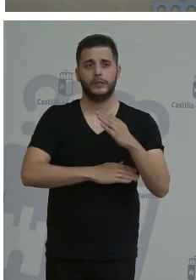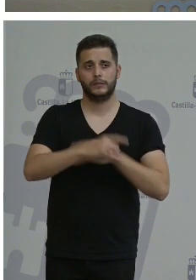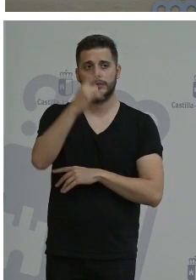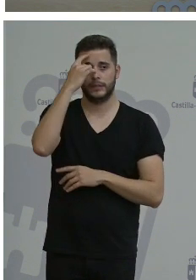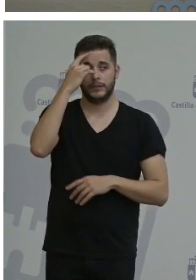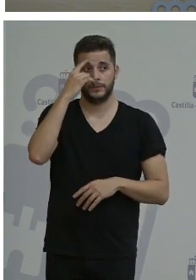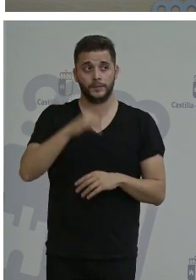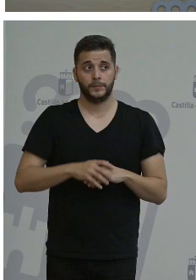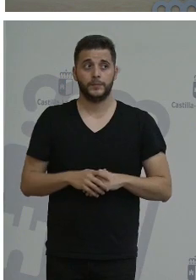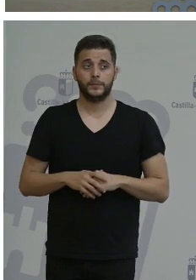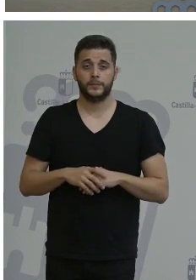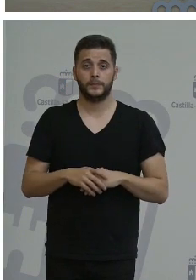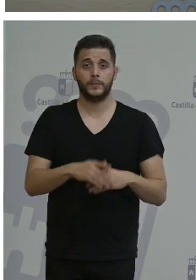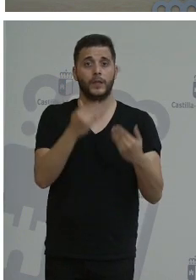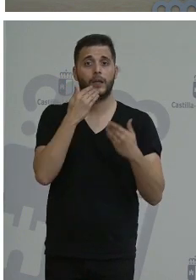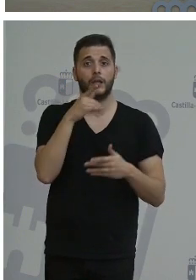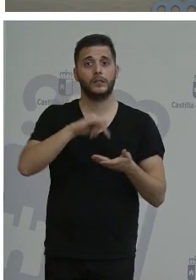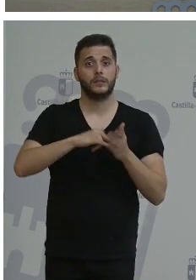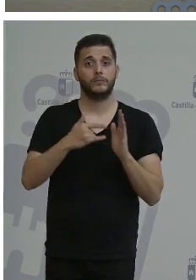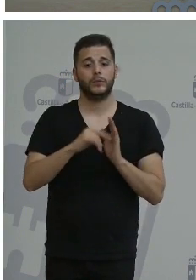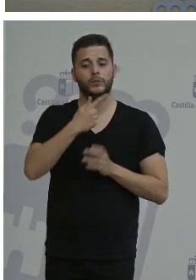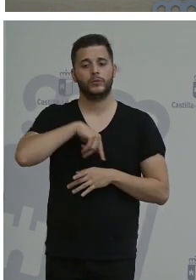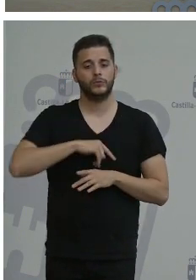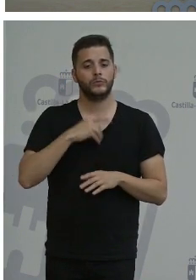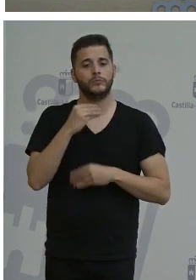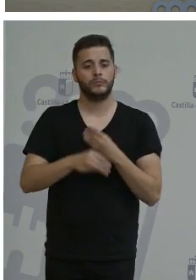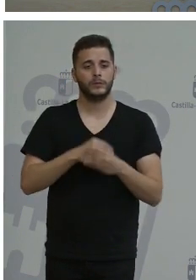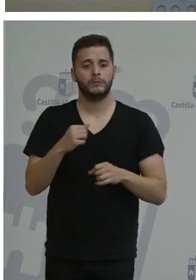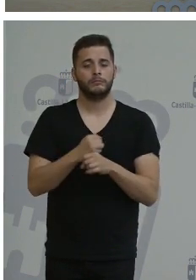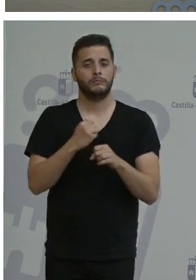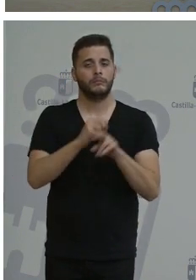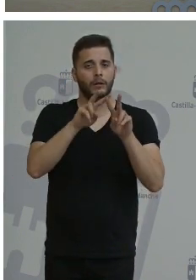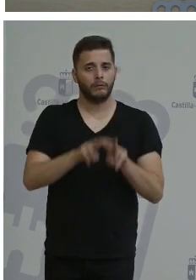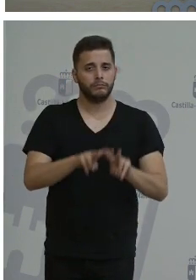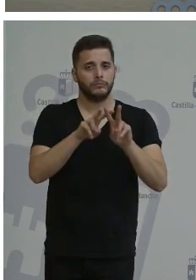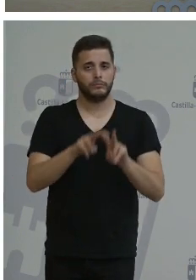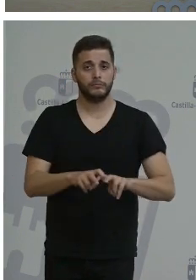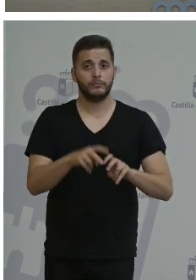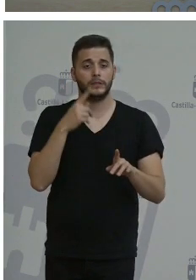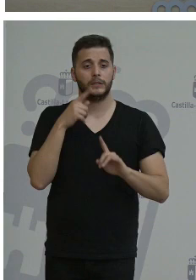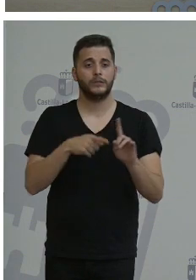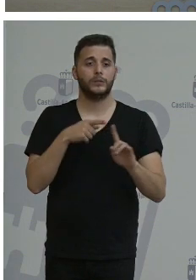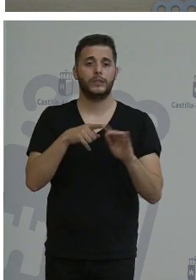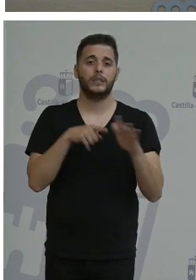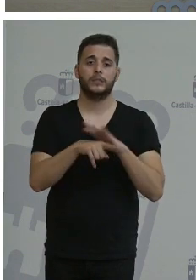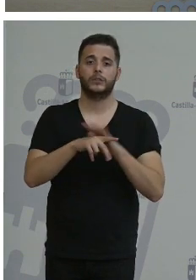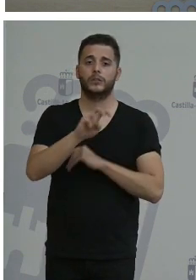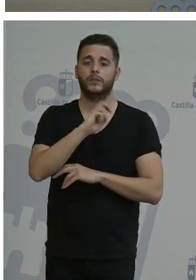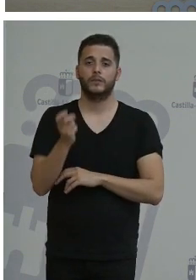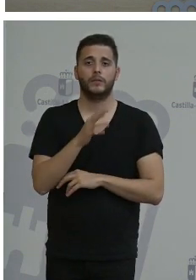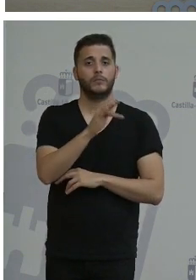Y gracias a este proyecto, pues estamos haciendo una investigación sobre los beneficios de la gestión de la diversidad,